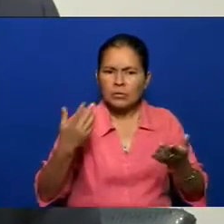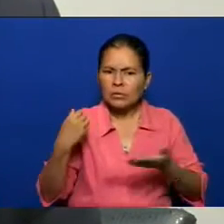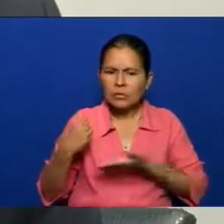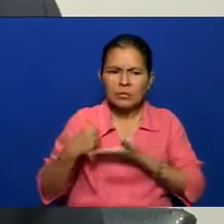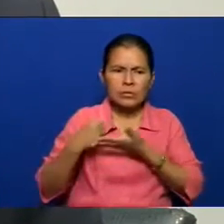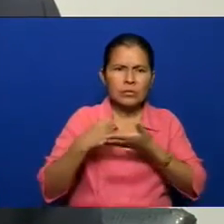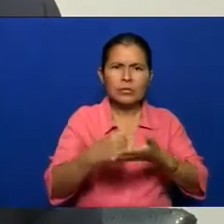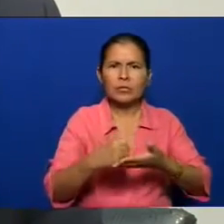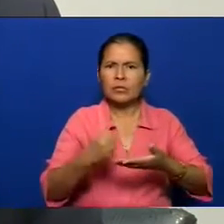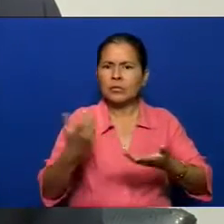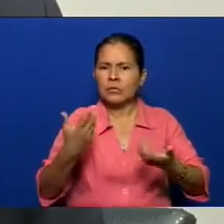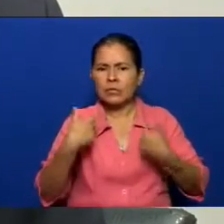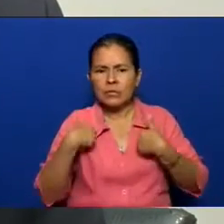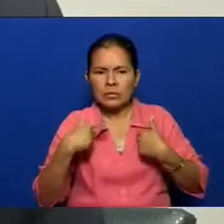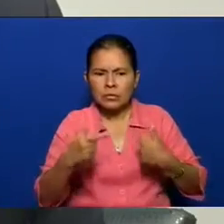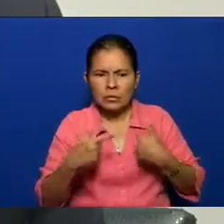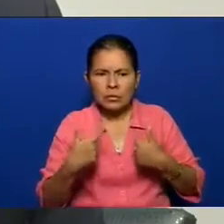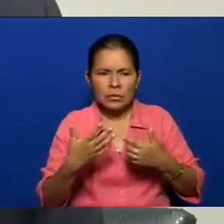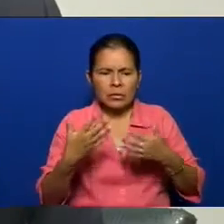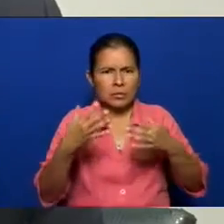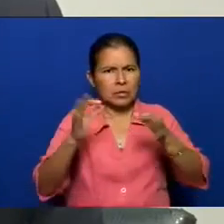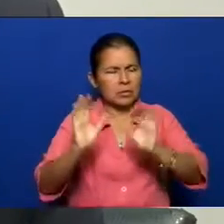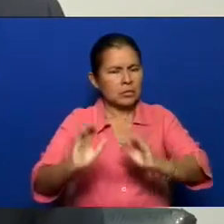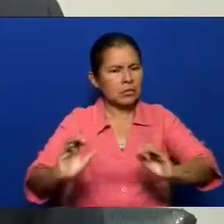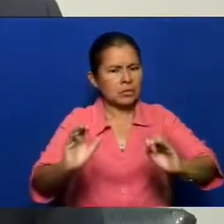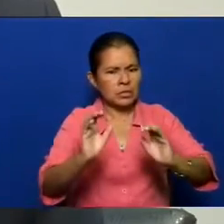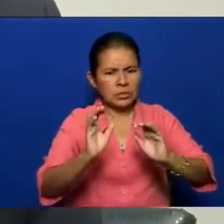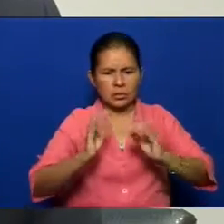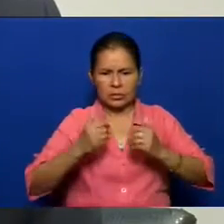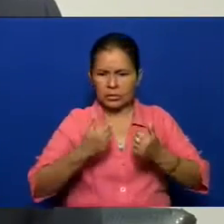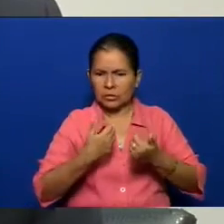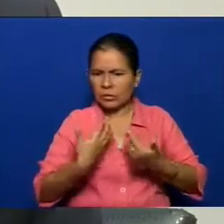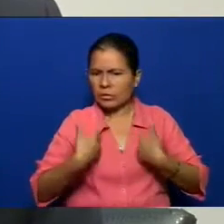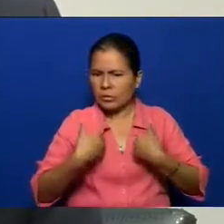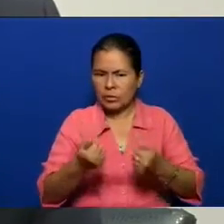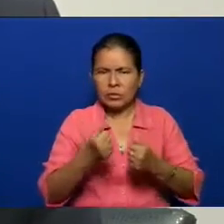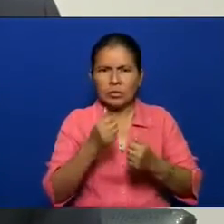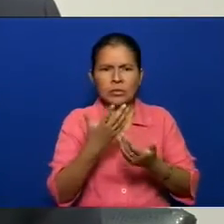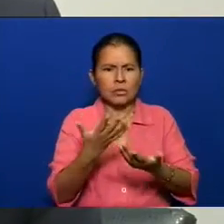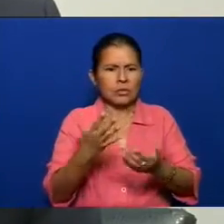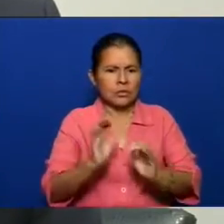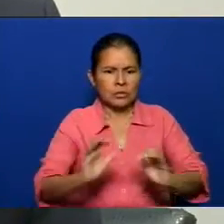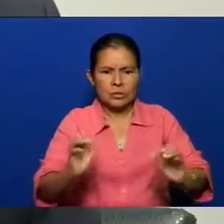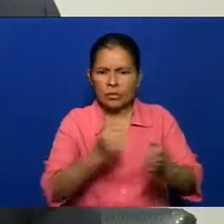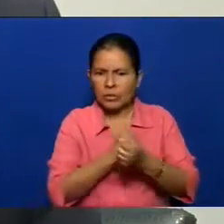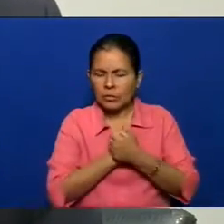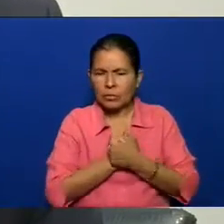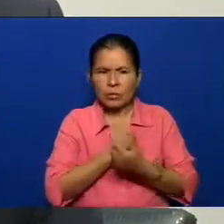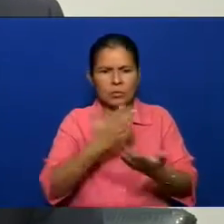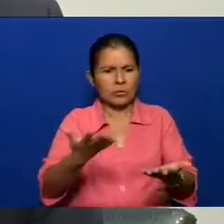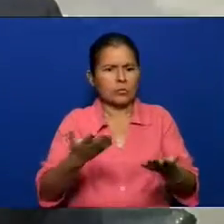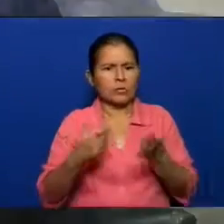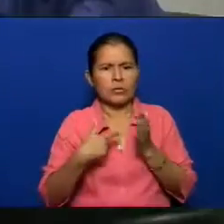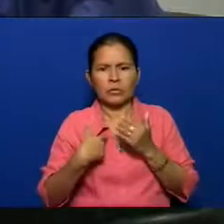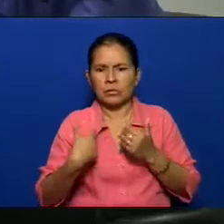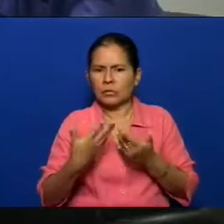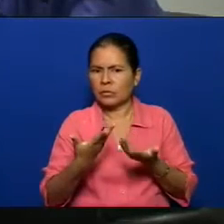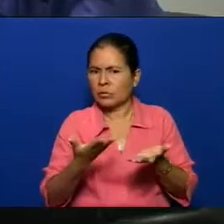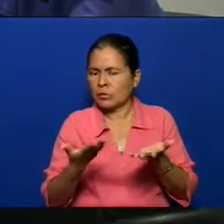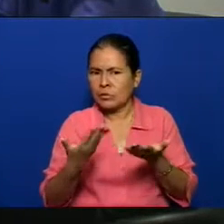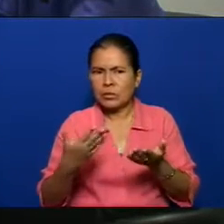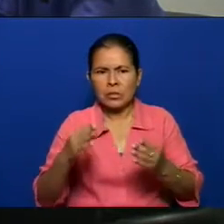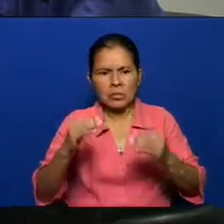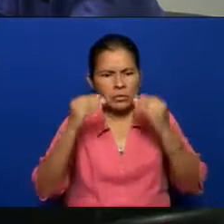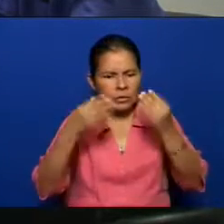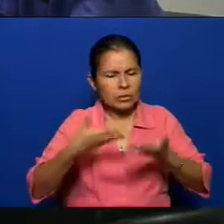niñez saludable, niñez que recibe amor, que no recibe violencia, niñez que tiene acceso a la educación, una educación